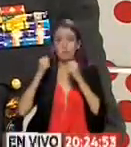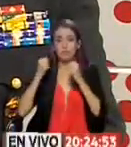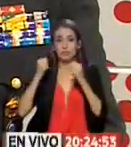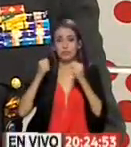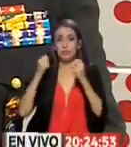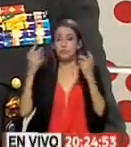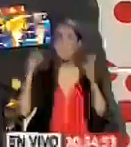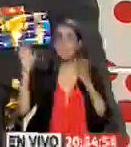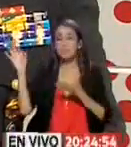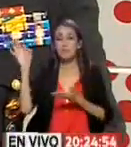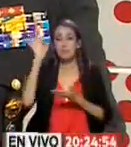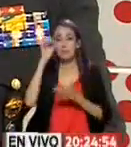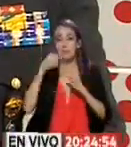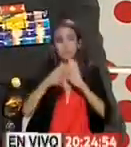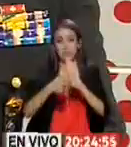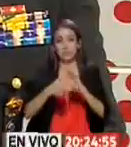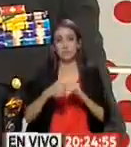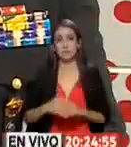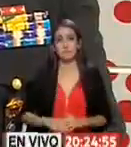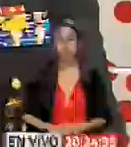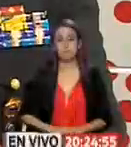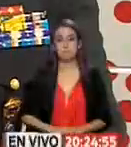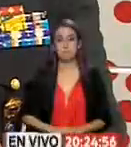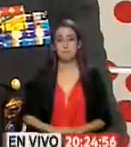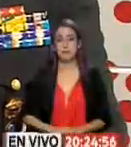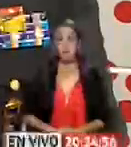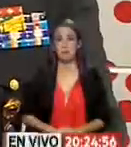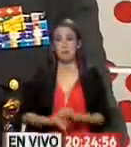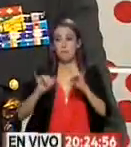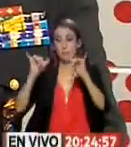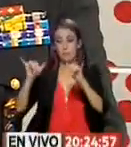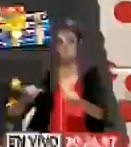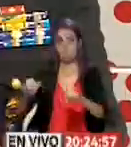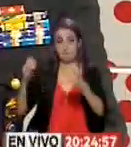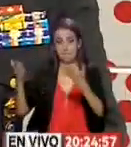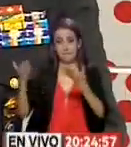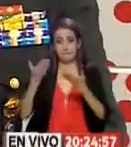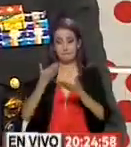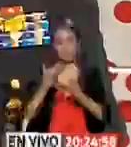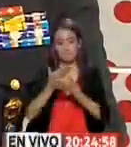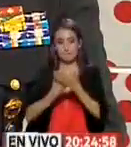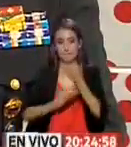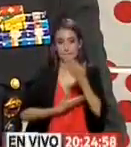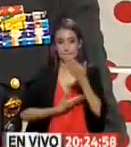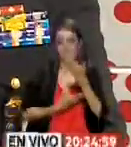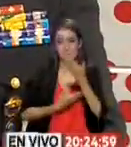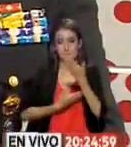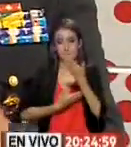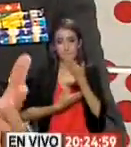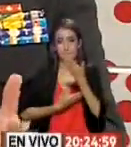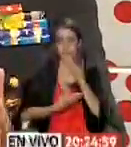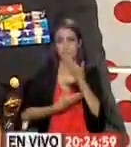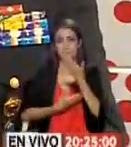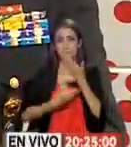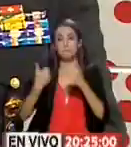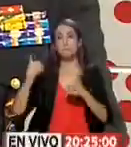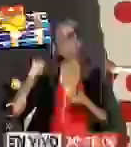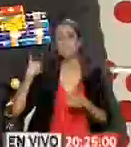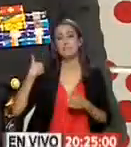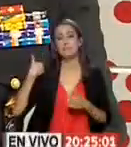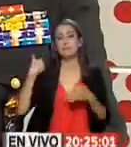representa la unidad nacional. En esos momentos de crisis, de fuego, tenemos